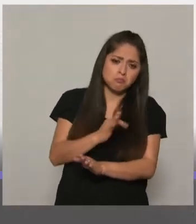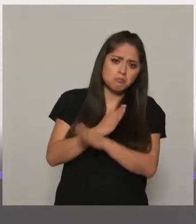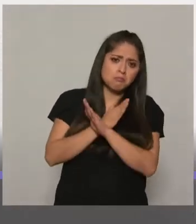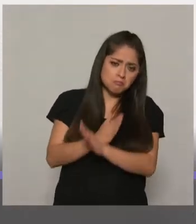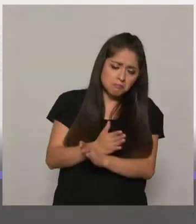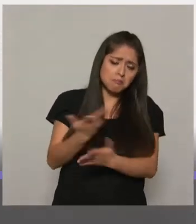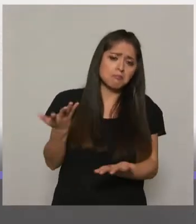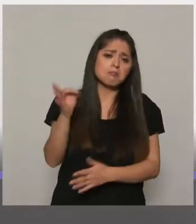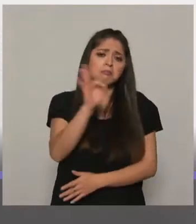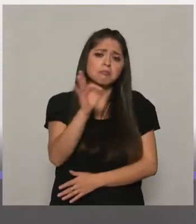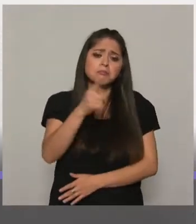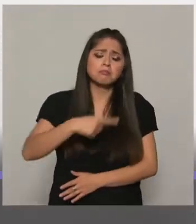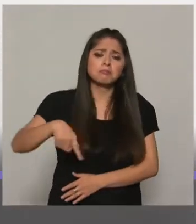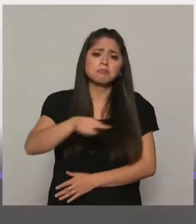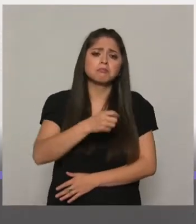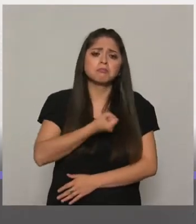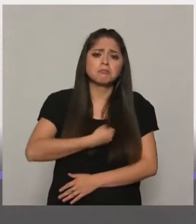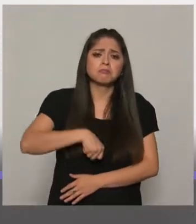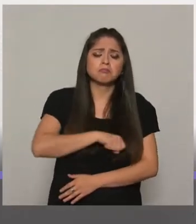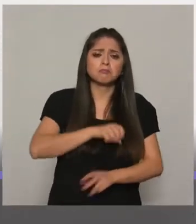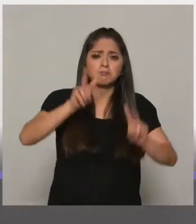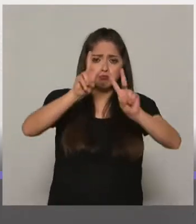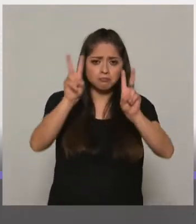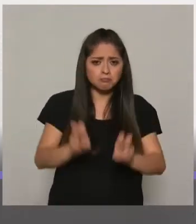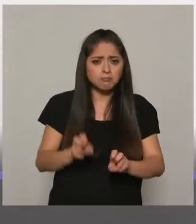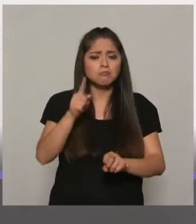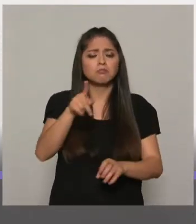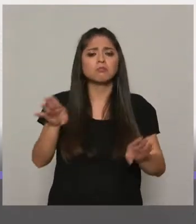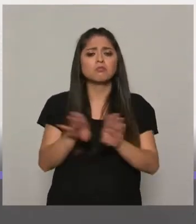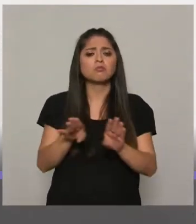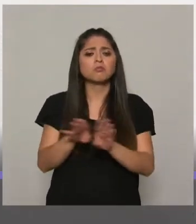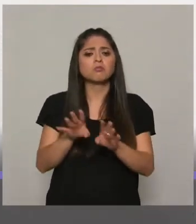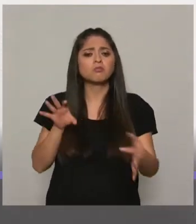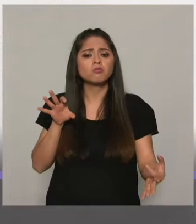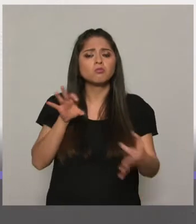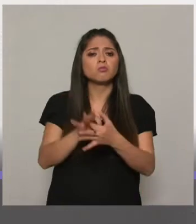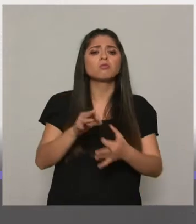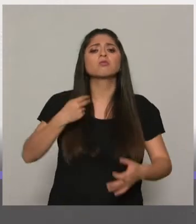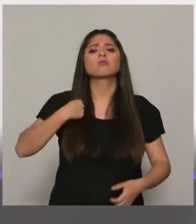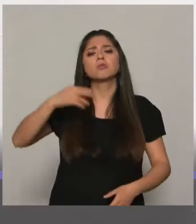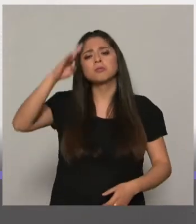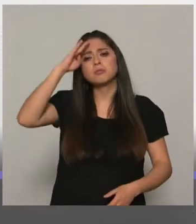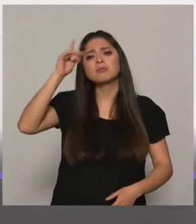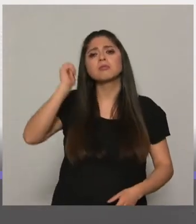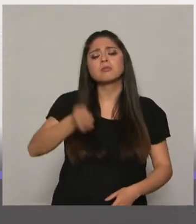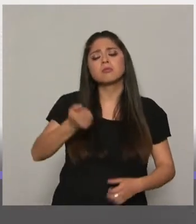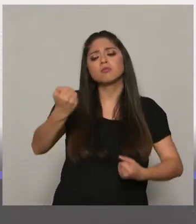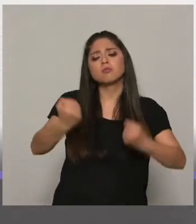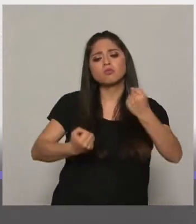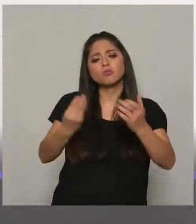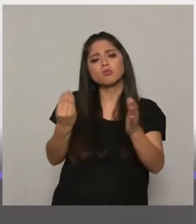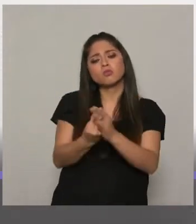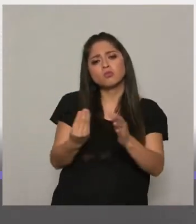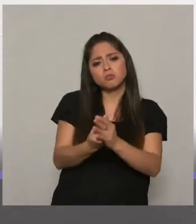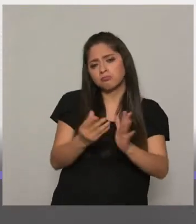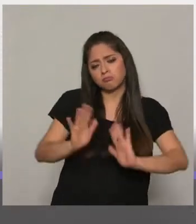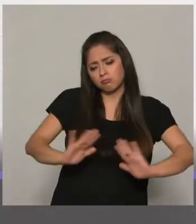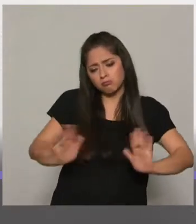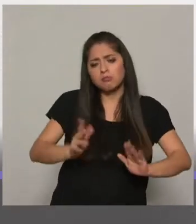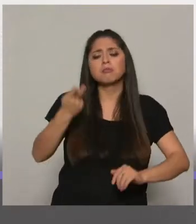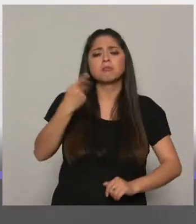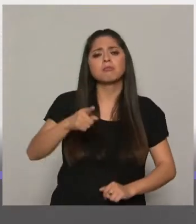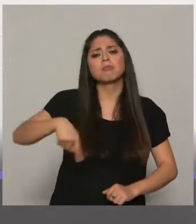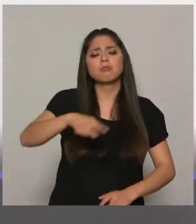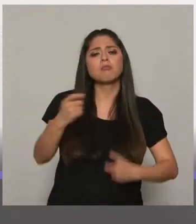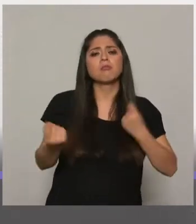lo mejor a nosotros como el sector salud es muy poco la intervención que tenemos porque, digo, no vamos a estar dando clases de vialidad, pero sí por lo menos en algún